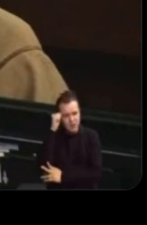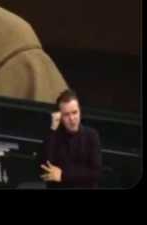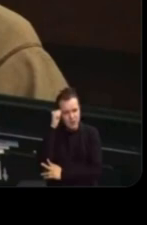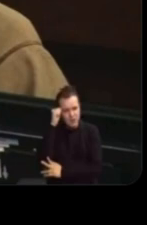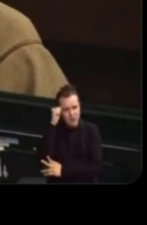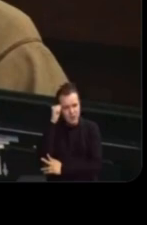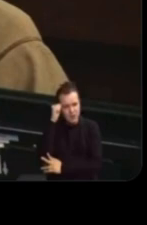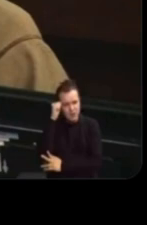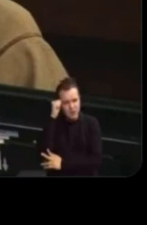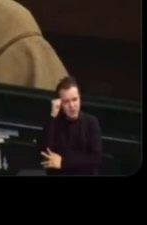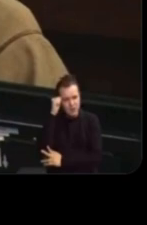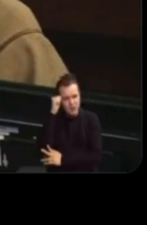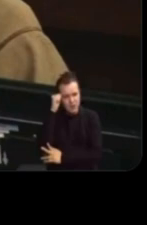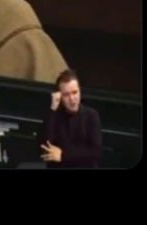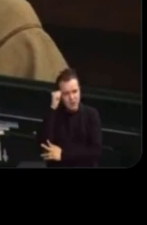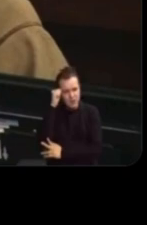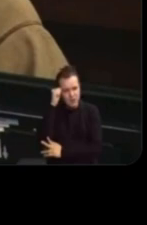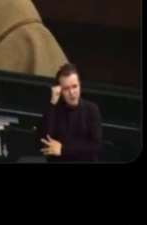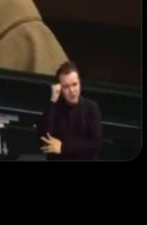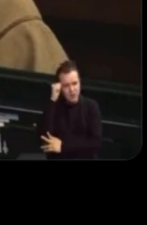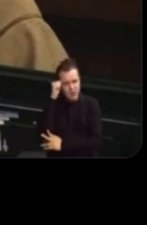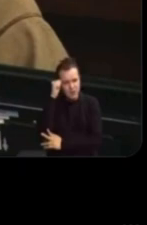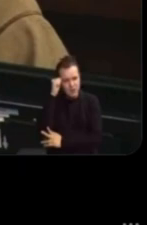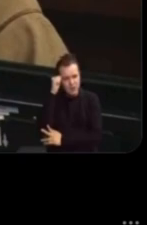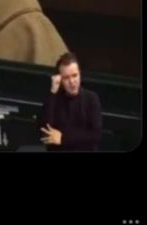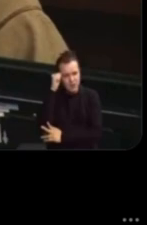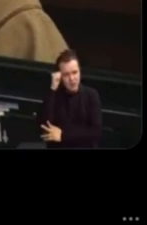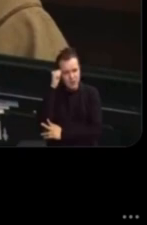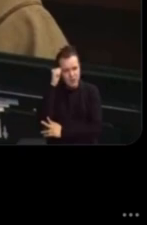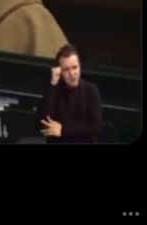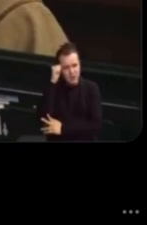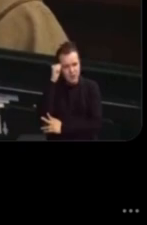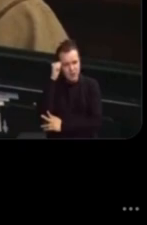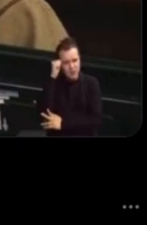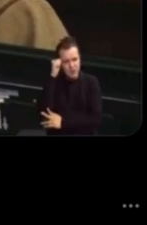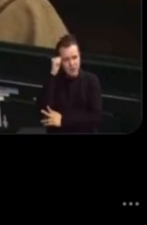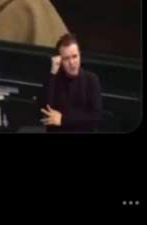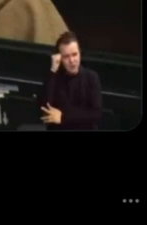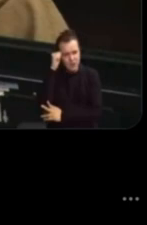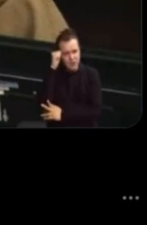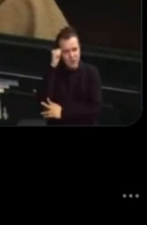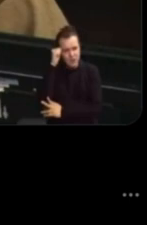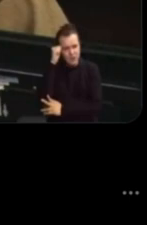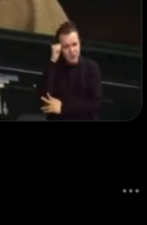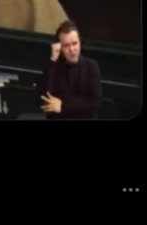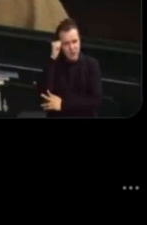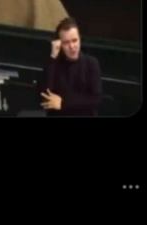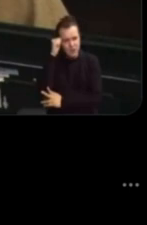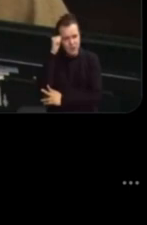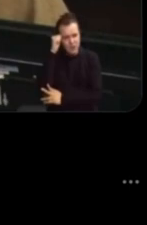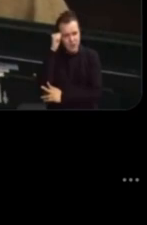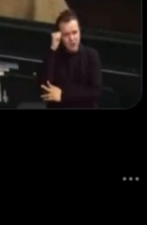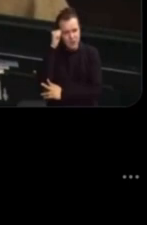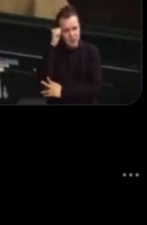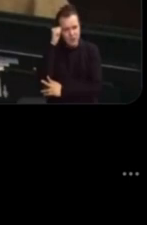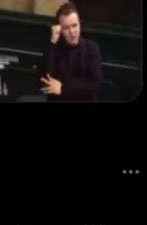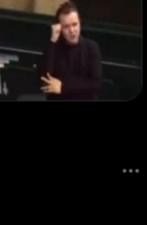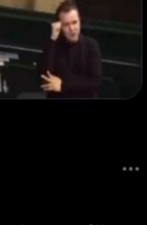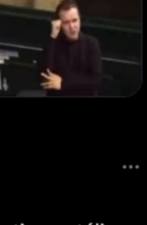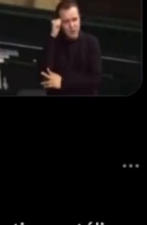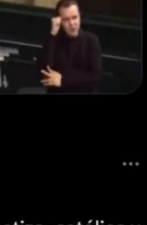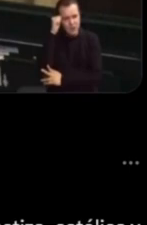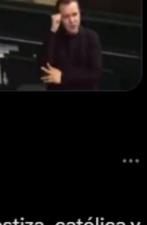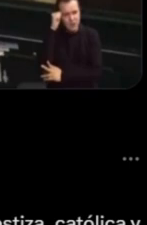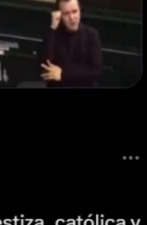tenían el derecho a hacer lo que hicieron porque ese medio de comunicación informaba lo que no era.